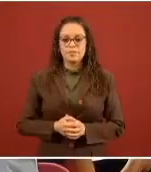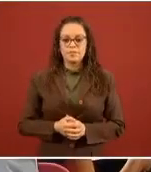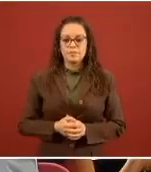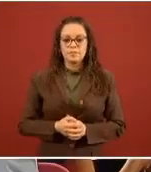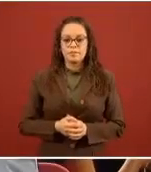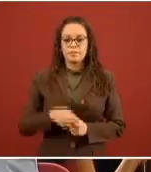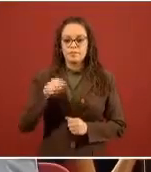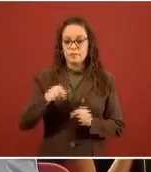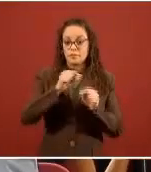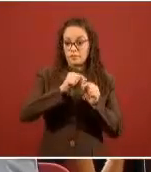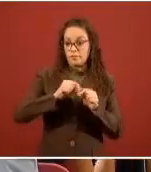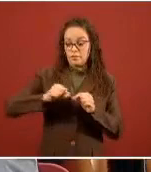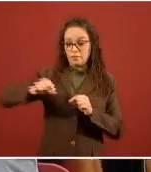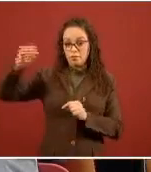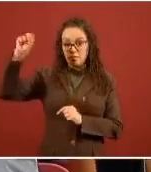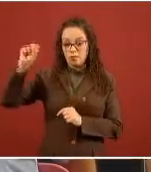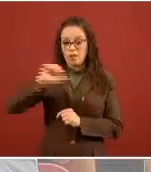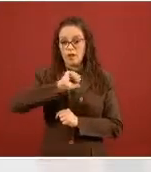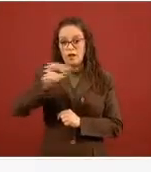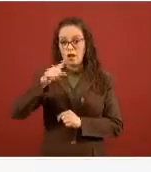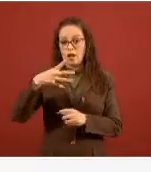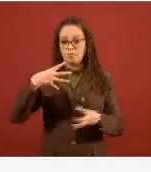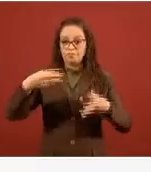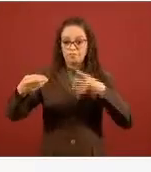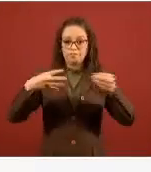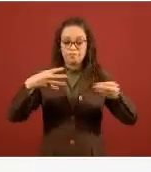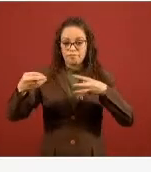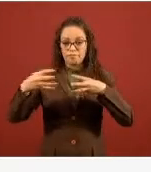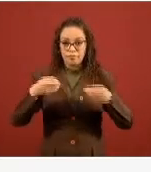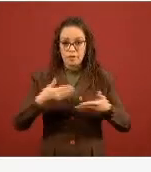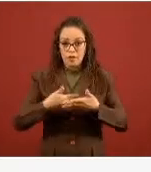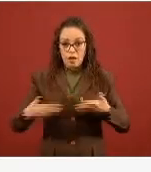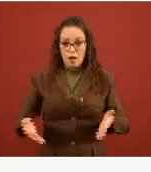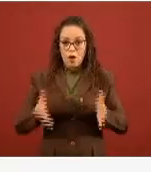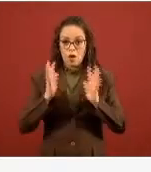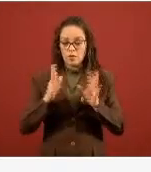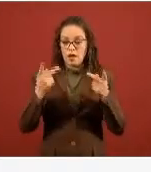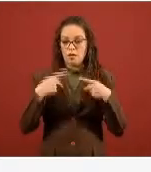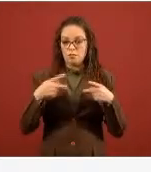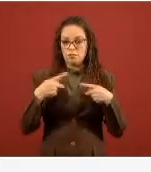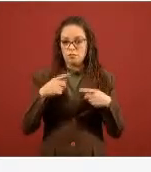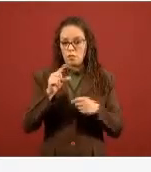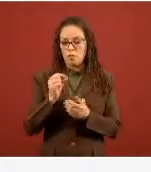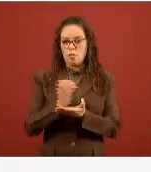por fecha de inicio de síntomas de los casos que hasta el momento se han recuperado,